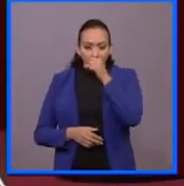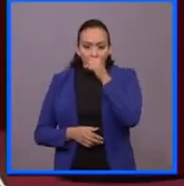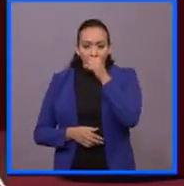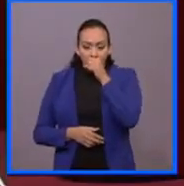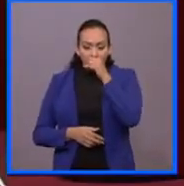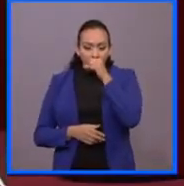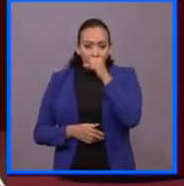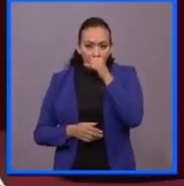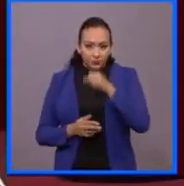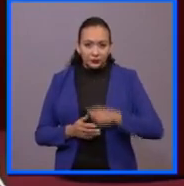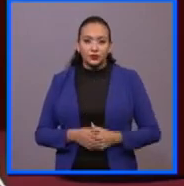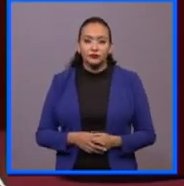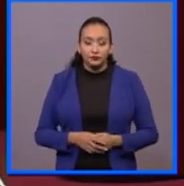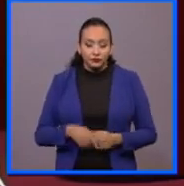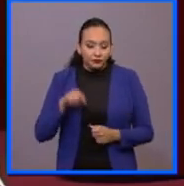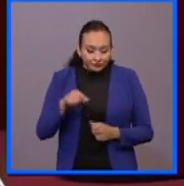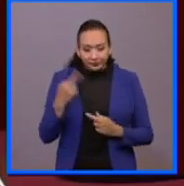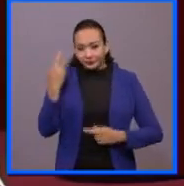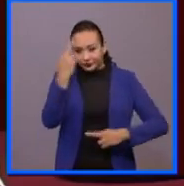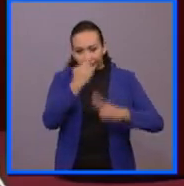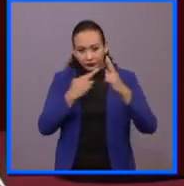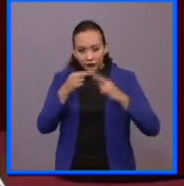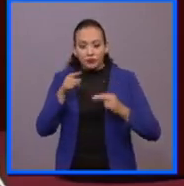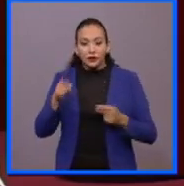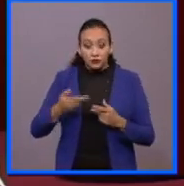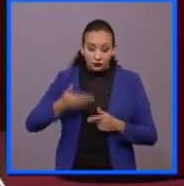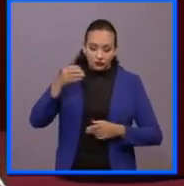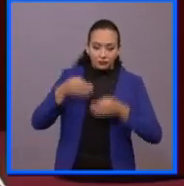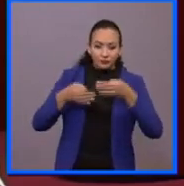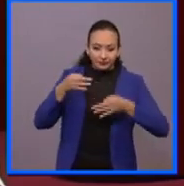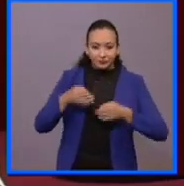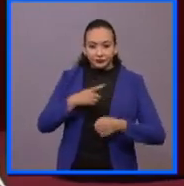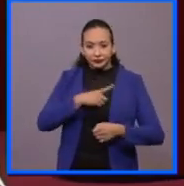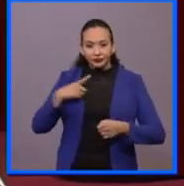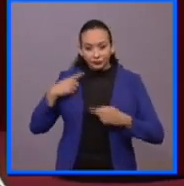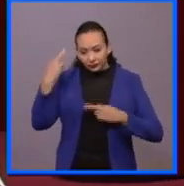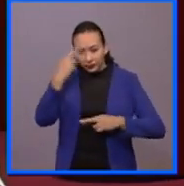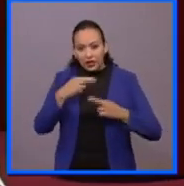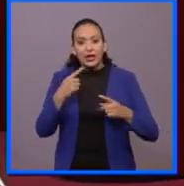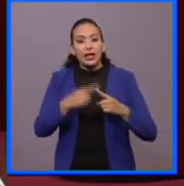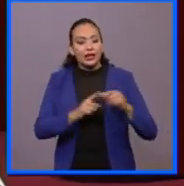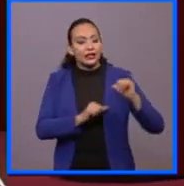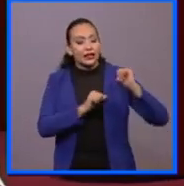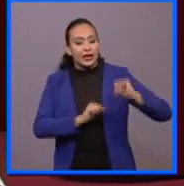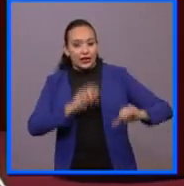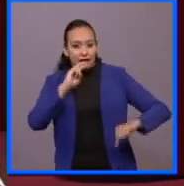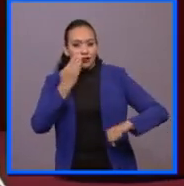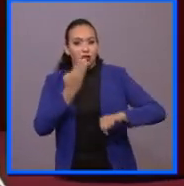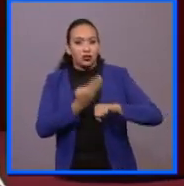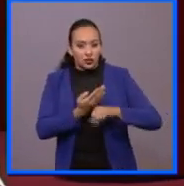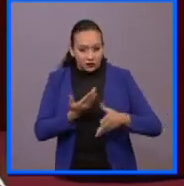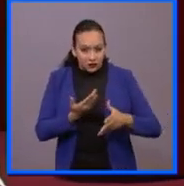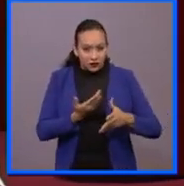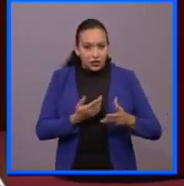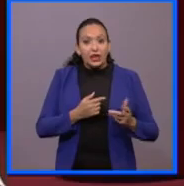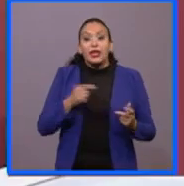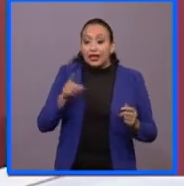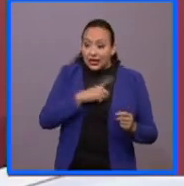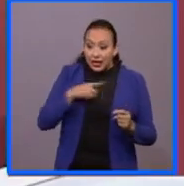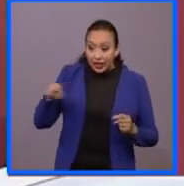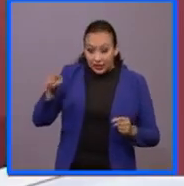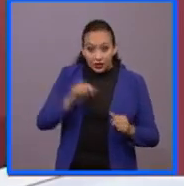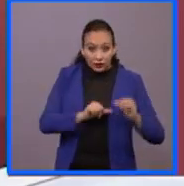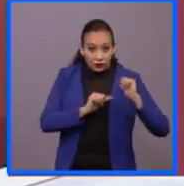Considerando tanto el rol político al que me refería antes de los jueces constitucionales, de controlar la labor de los órganos políticos, y el rol de intérpretes